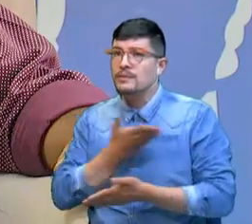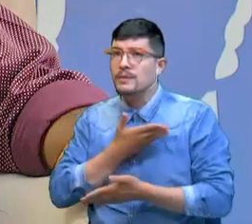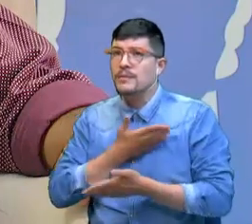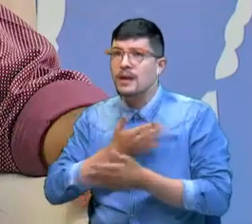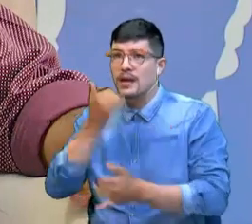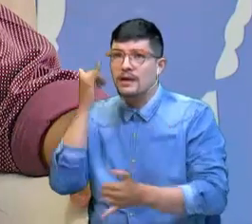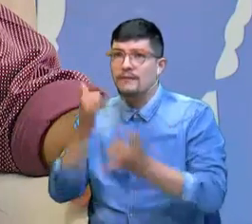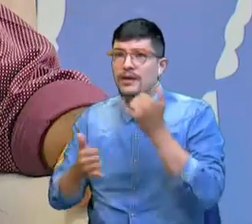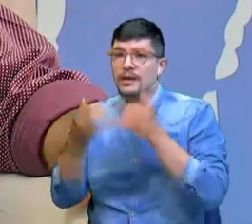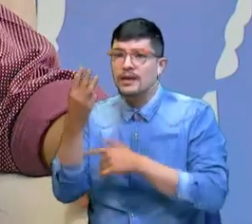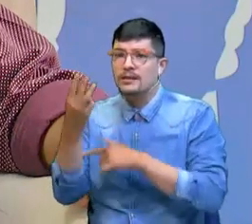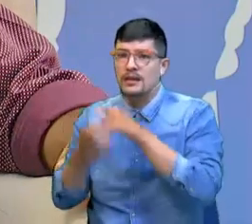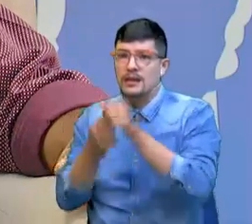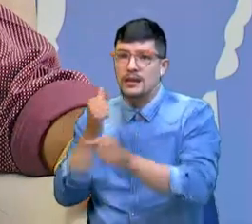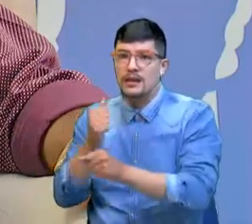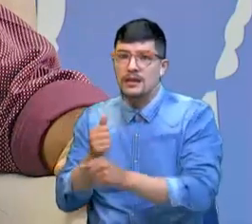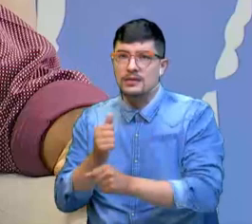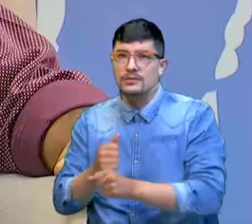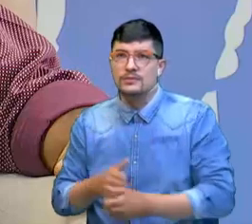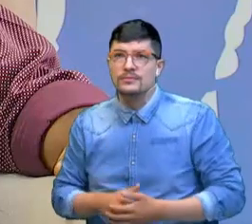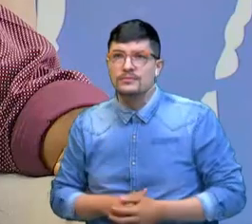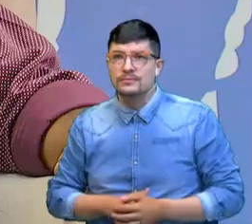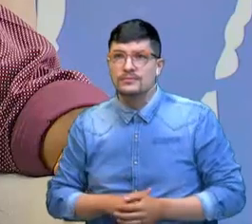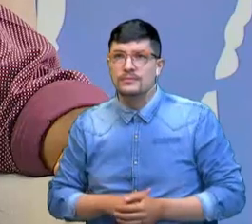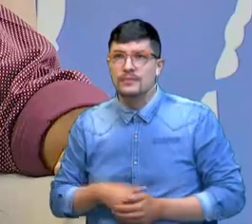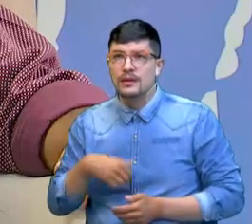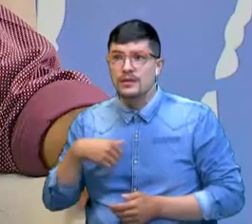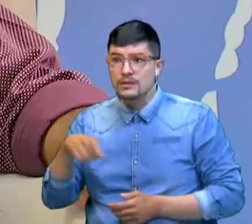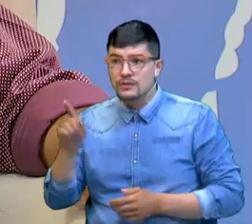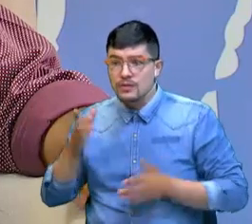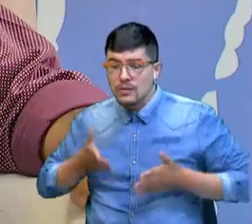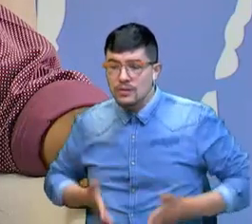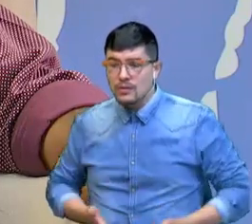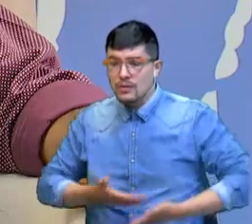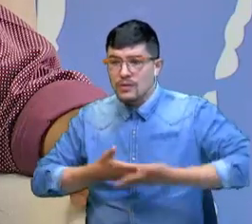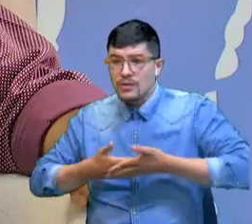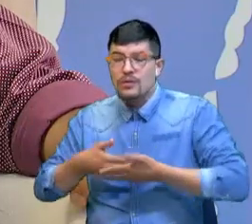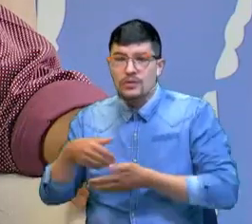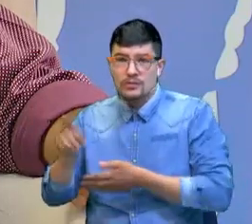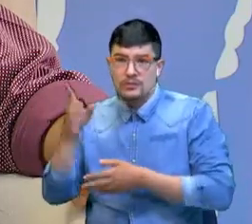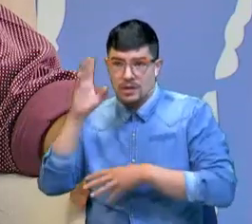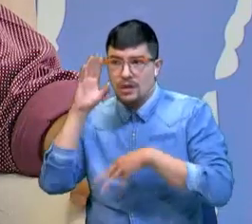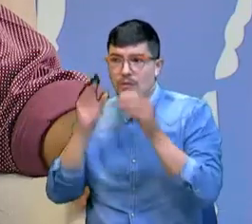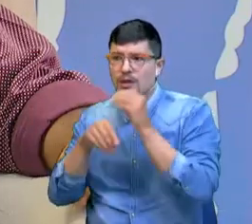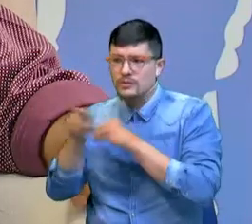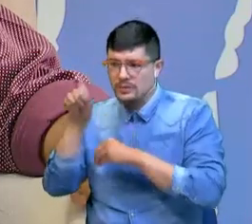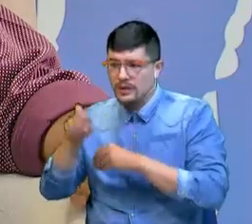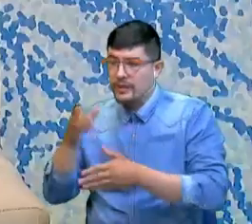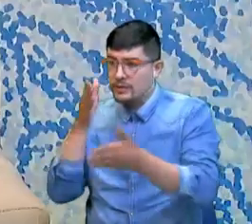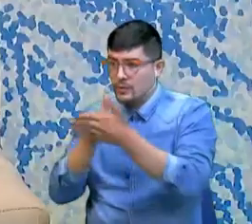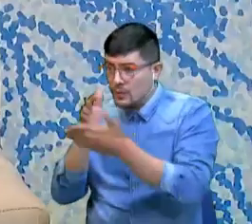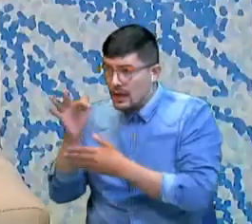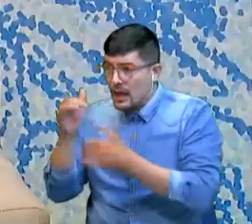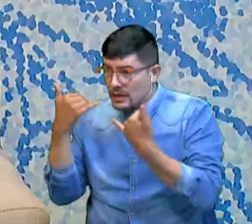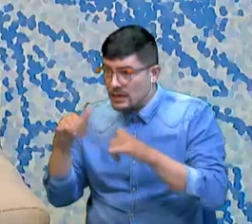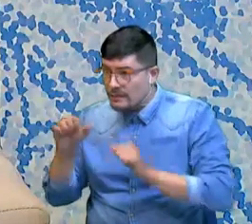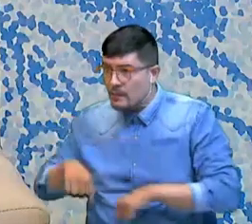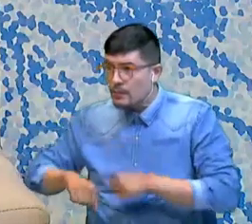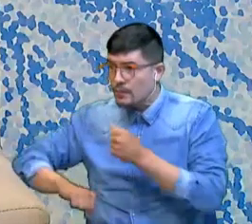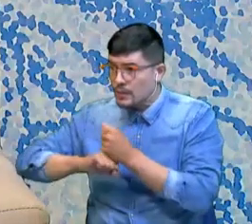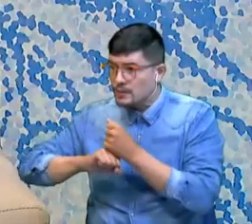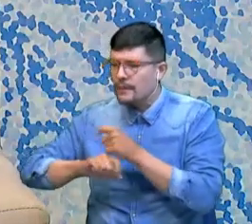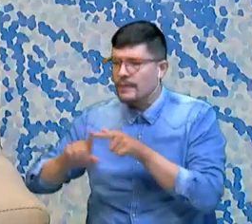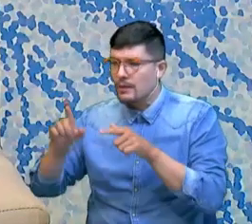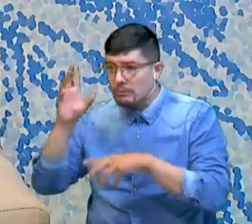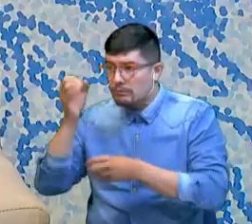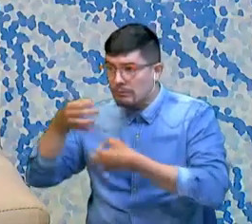a los 3 años. Ajá. No, aquí desde es colocar el momento un incidente de desacato y la superintendencia, claro. Ajá. Bueno, tenemos aquí